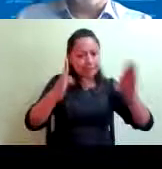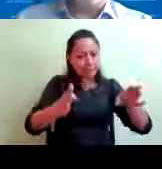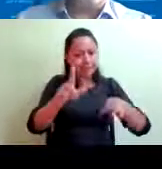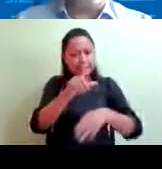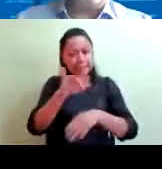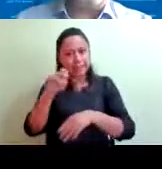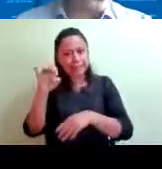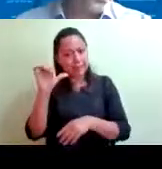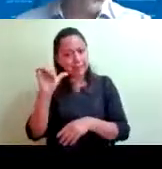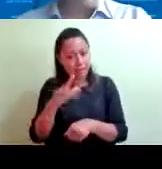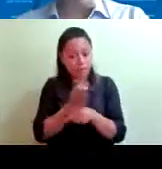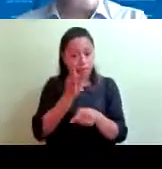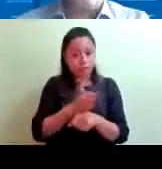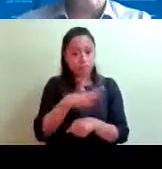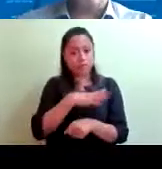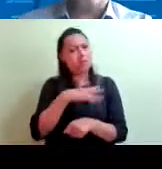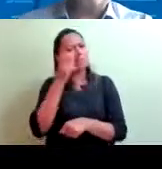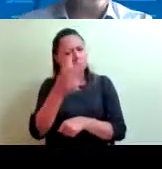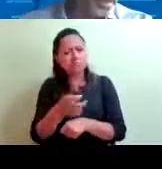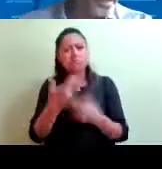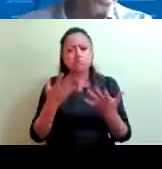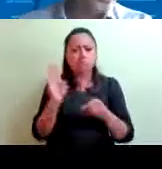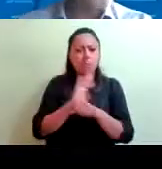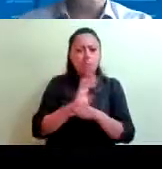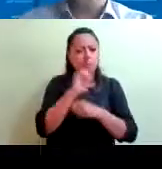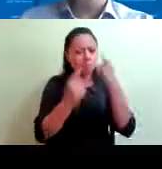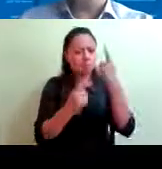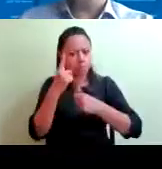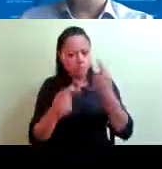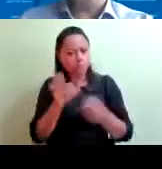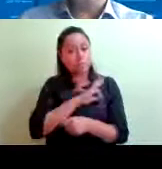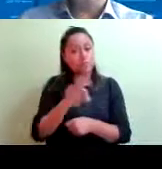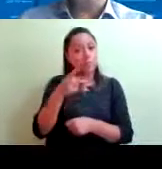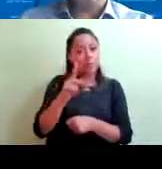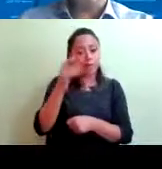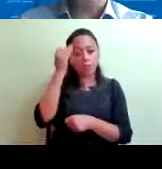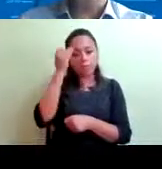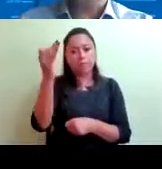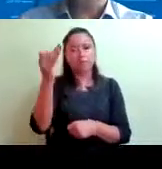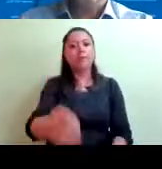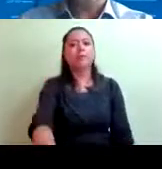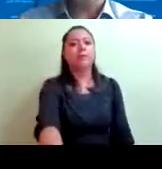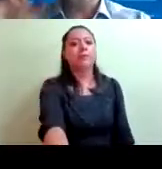ha dado ciertos beneficios a lo largo de las décadas, pero ya vemos que no es suficiente, ¿no? Ahora, cuando hablamos